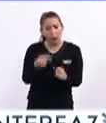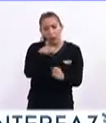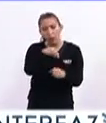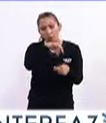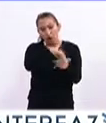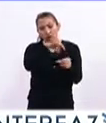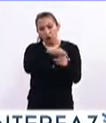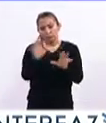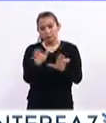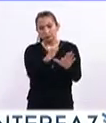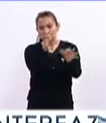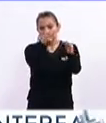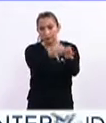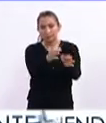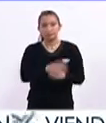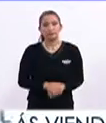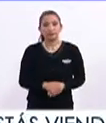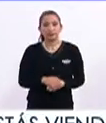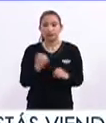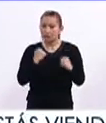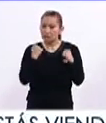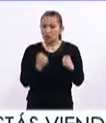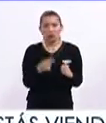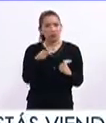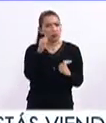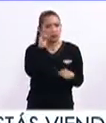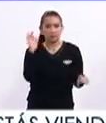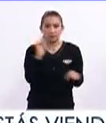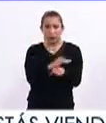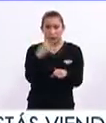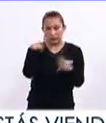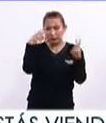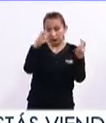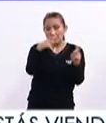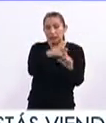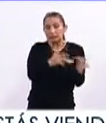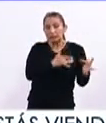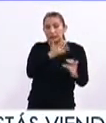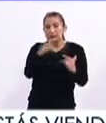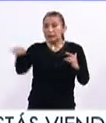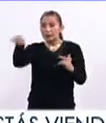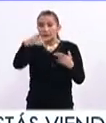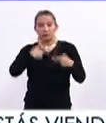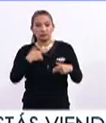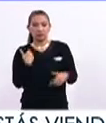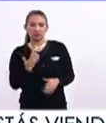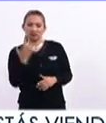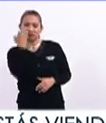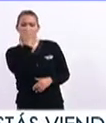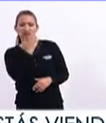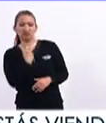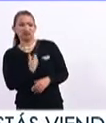que los votos sean los adecuados. La certeza siempre va a estar garantizada. Fíjate que el tema es perceptivo, porque la ciudadanía es lo que